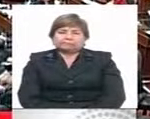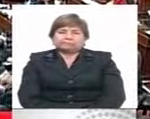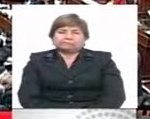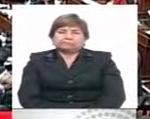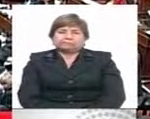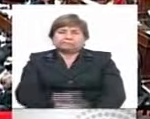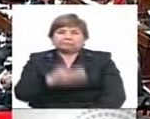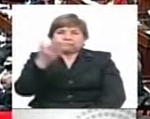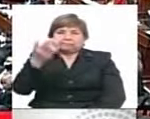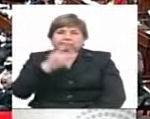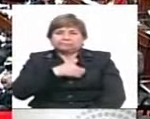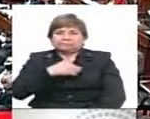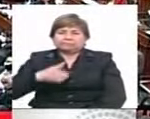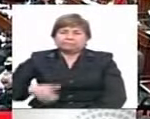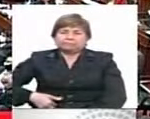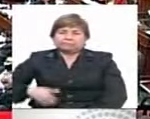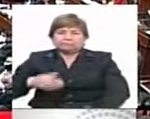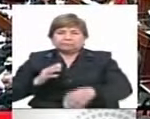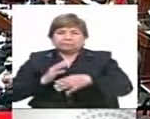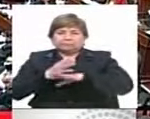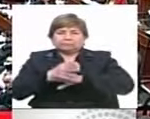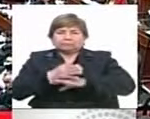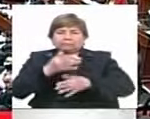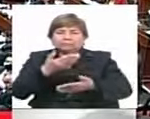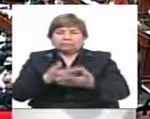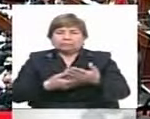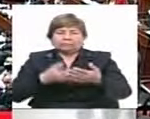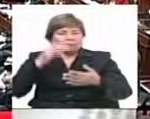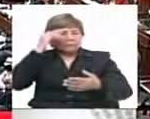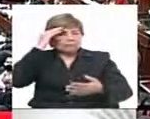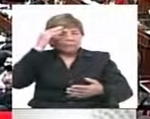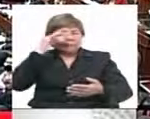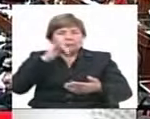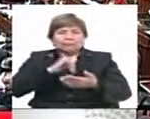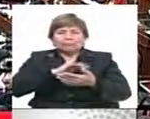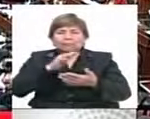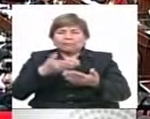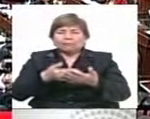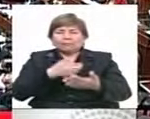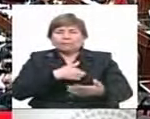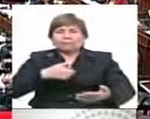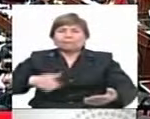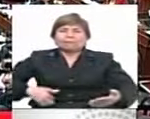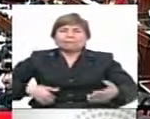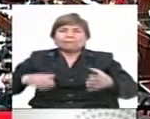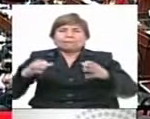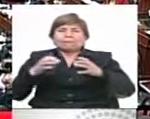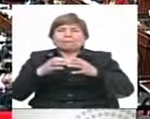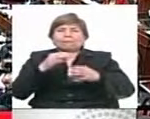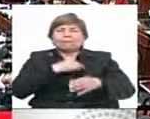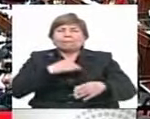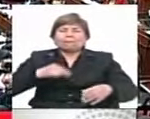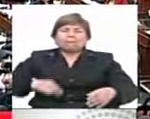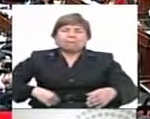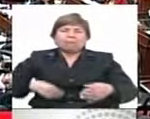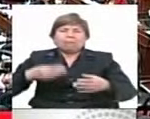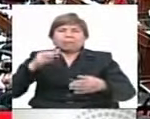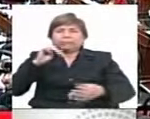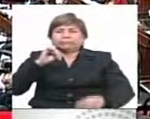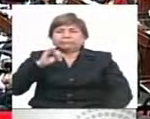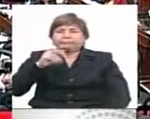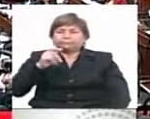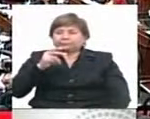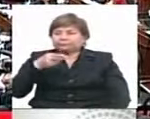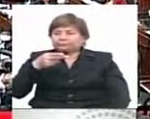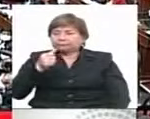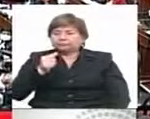Señora presidenta, por intermedio, saludo a la presidenta del Consejo de Ministros, Mirta Vázquez